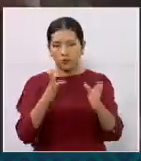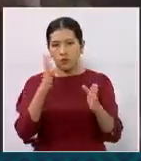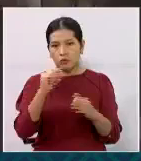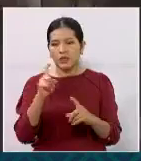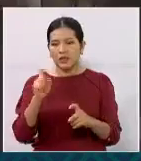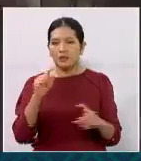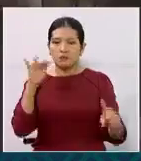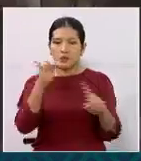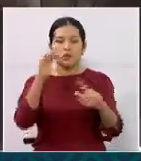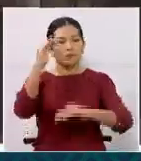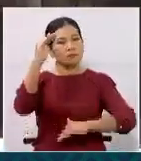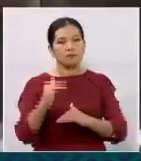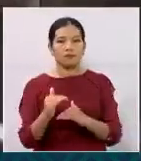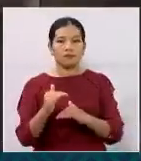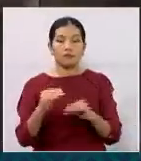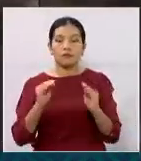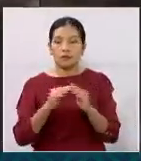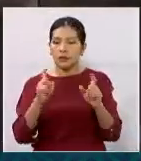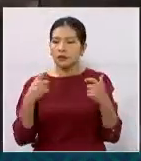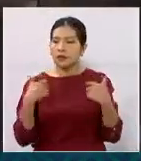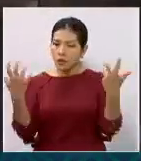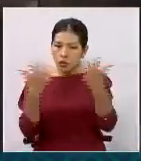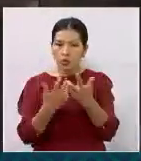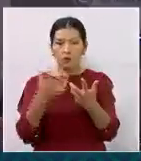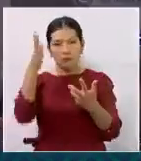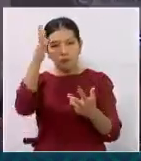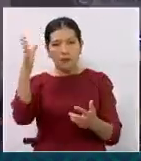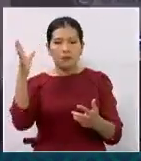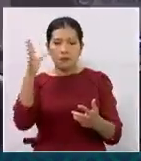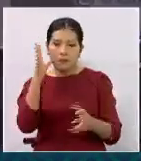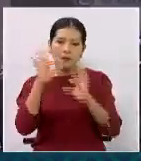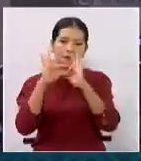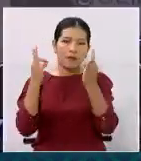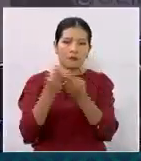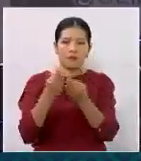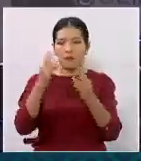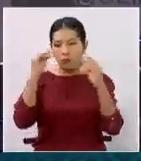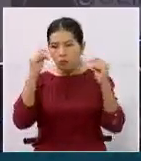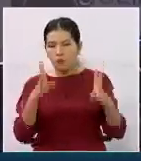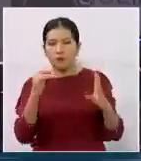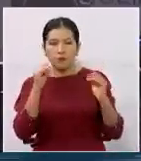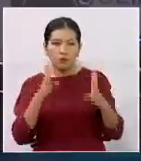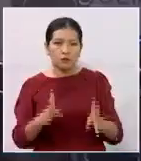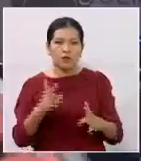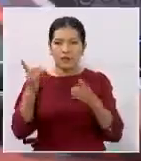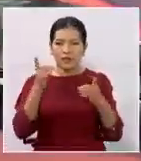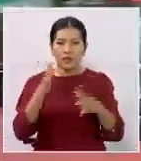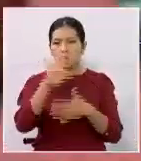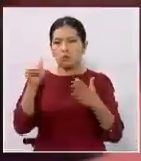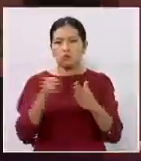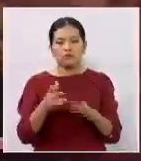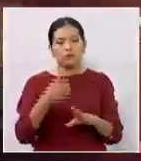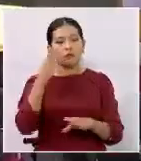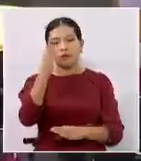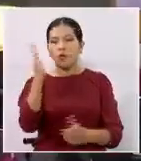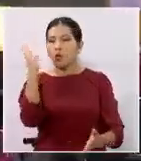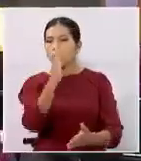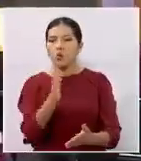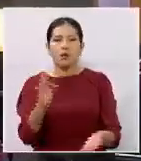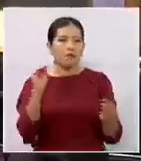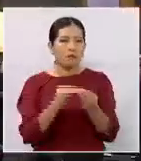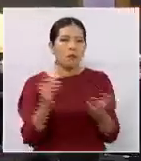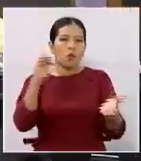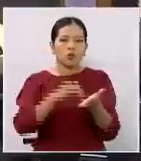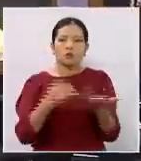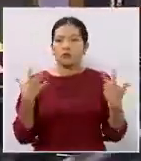la importancia del trabajo coordinado con los padres, madres de familia, profesores y estudiantes para que en un futuro no se registren este tipo de hechos que se encuentran